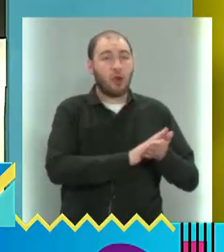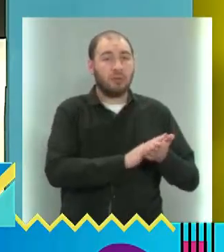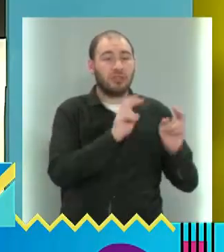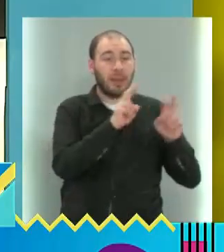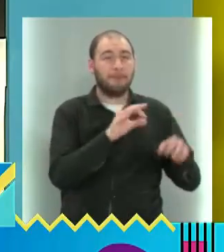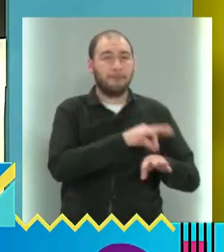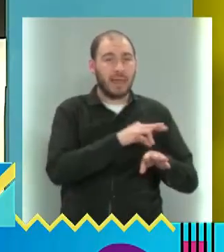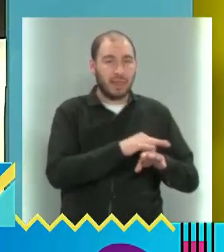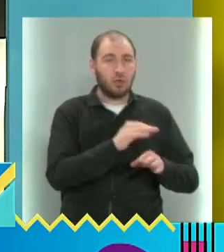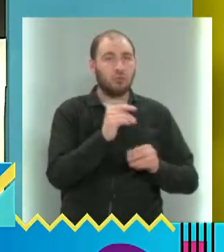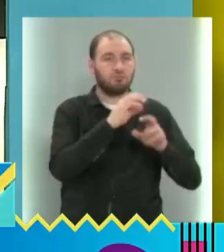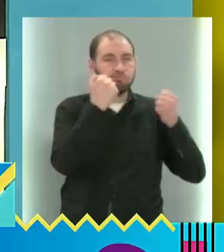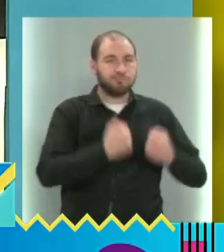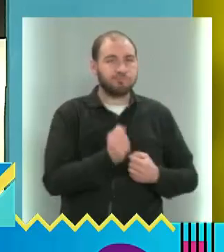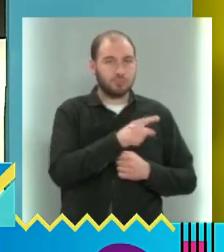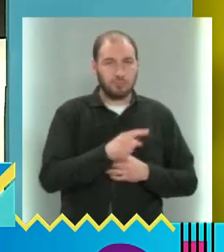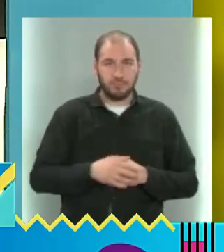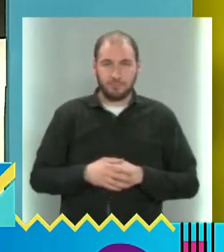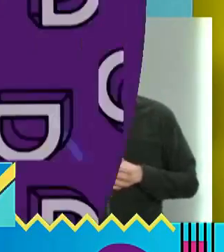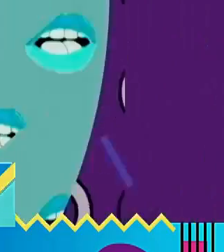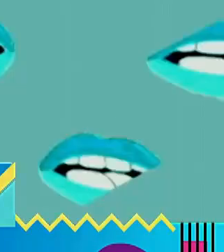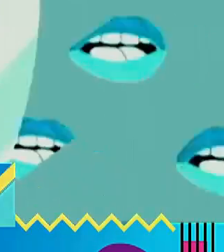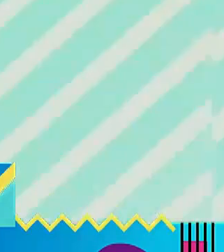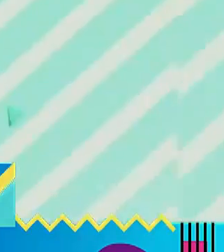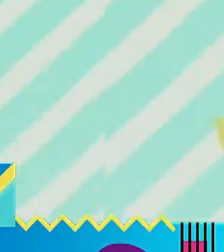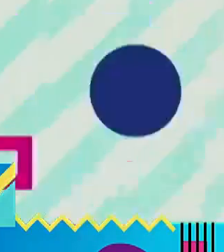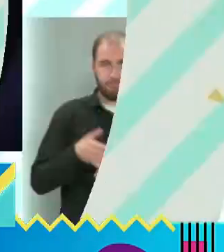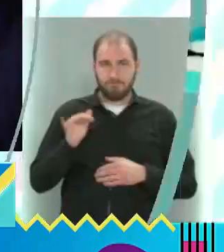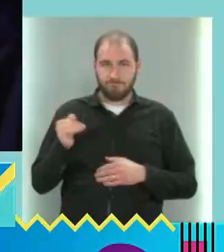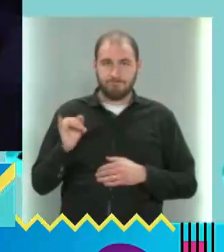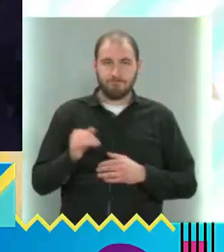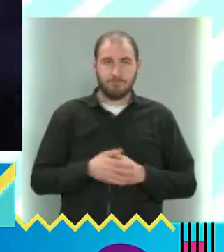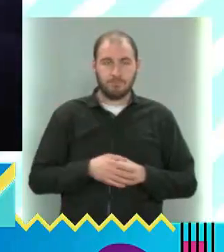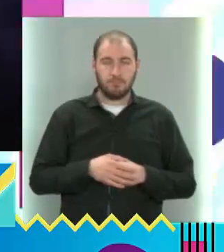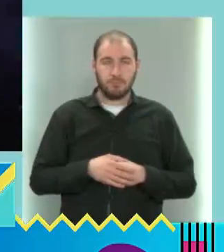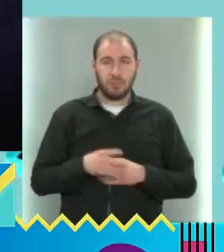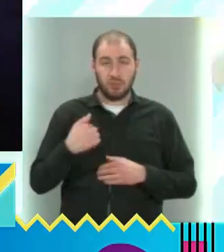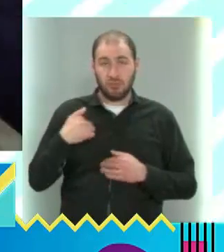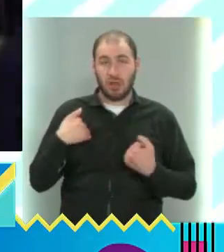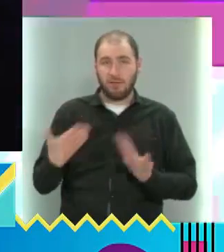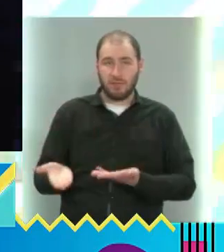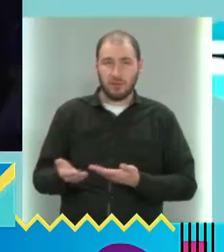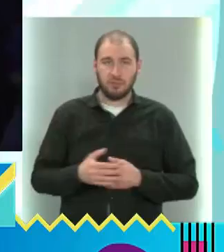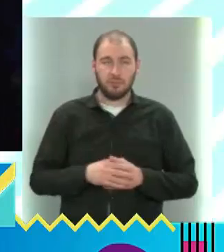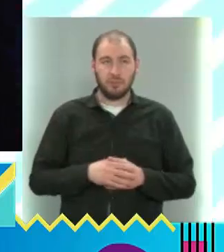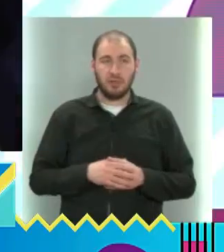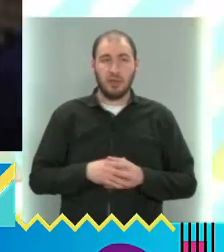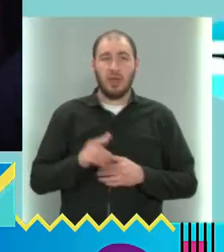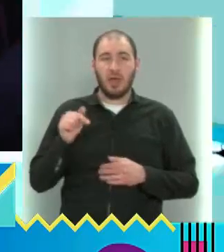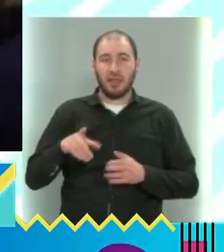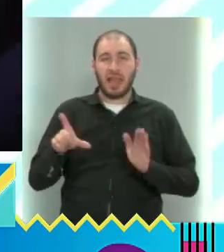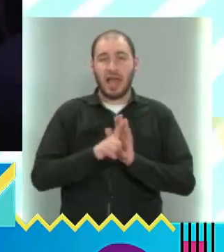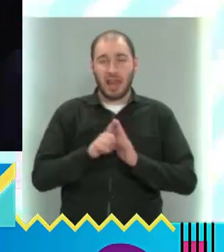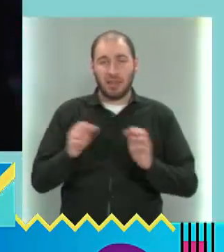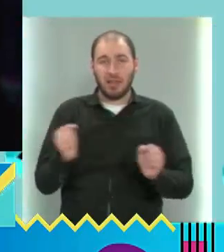lado médico de esta postura. Mire, sí, yo estoy a favor de que se promulgue la